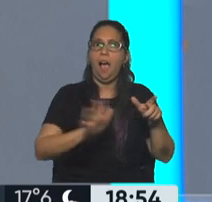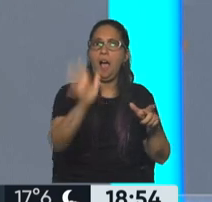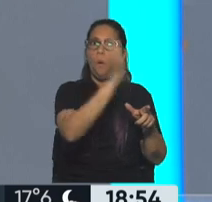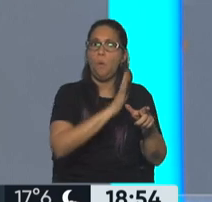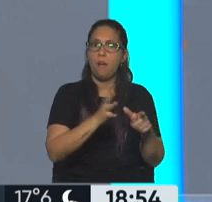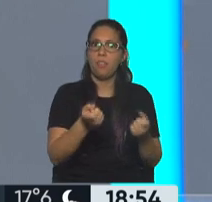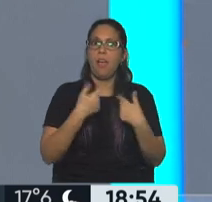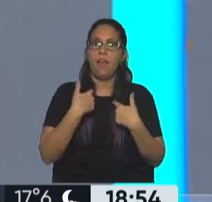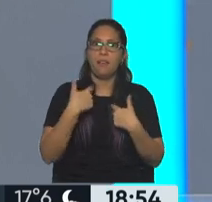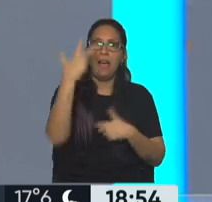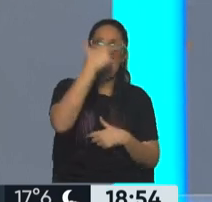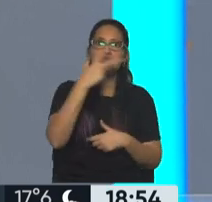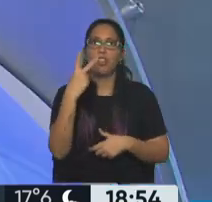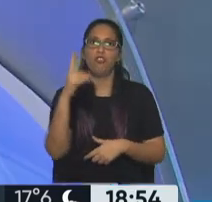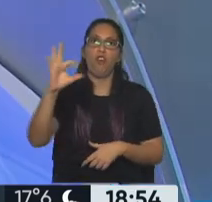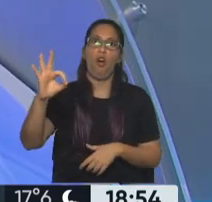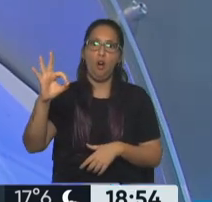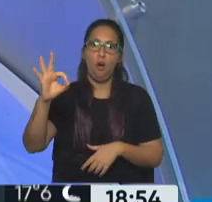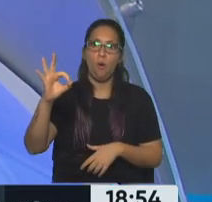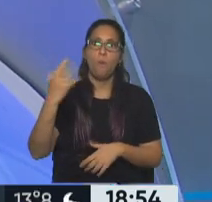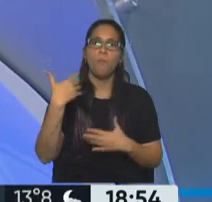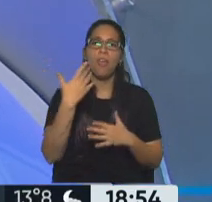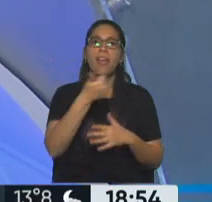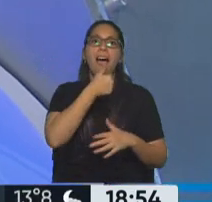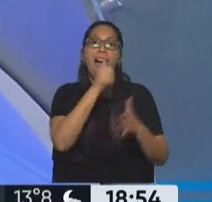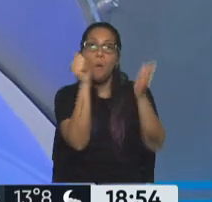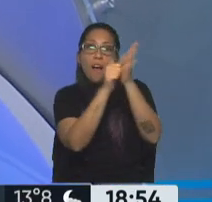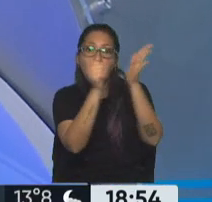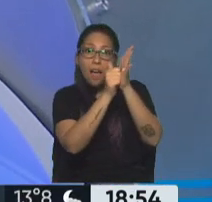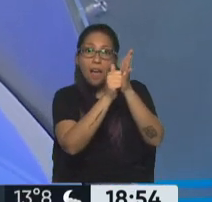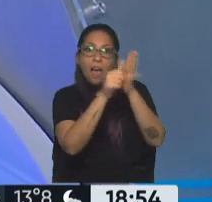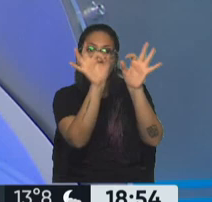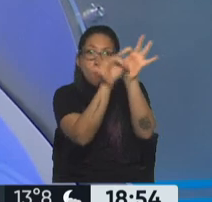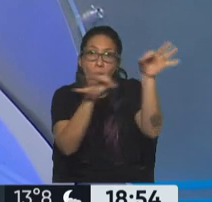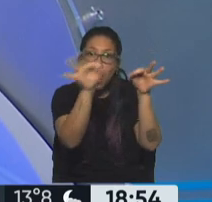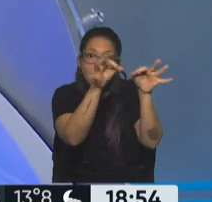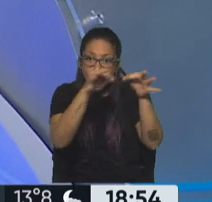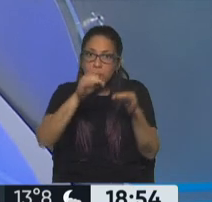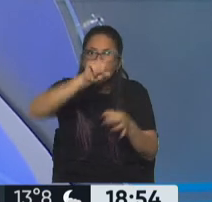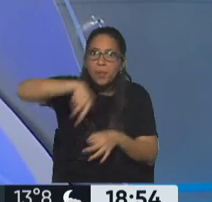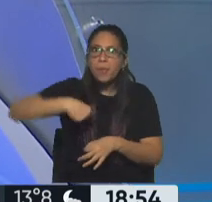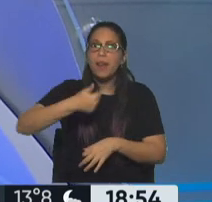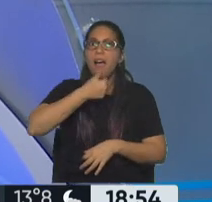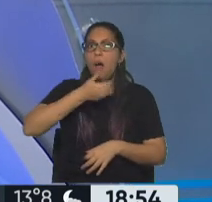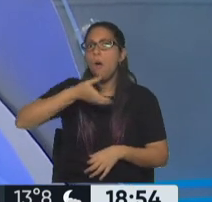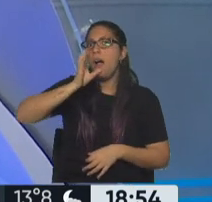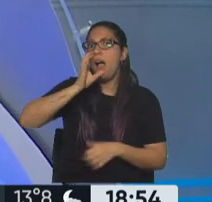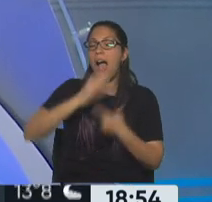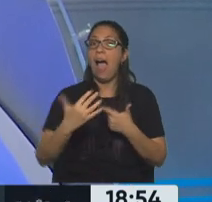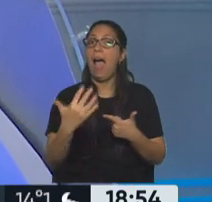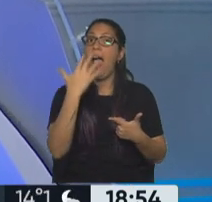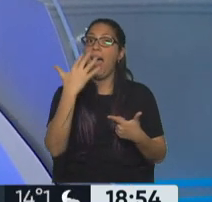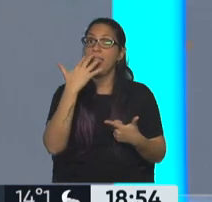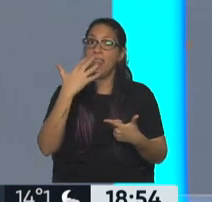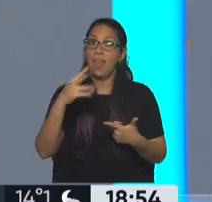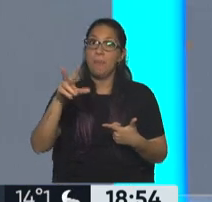hidrógeno dos oxígeno o sea podría obtener agua para tomar aire para respirar